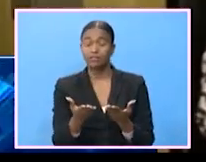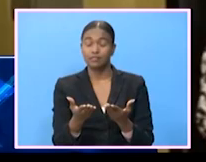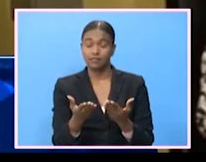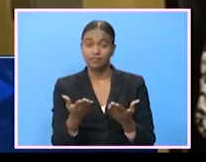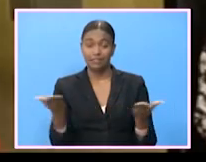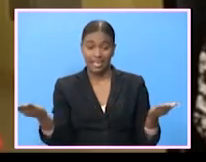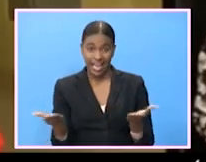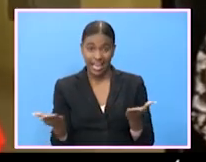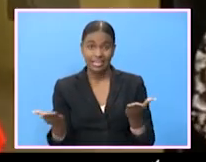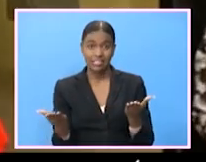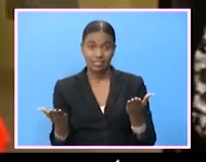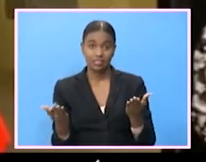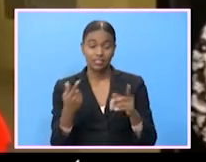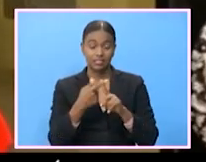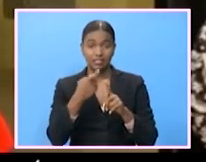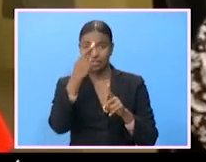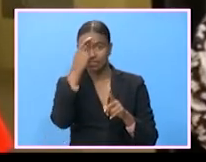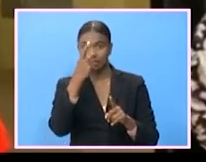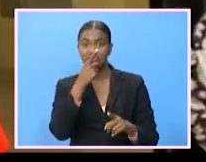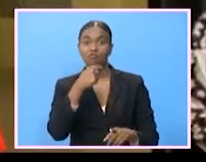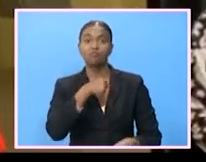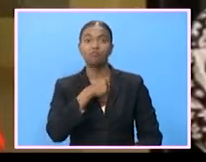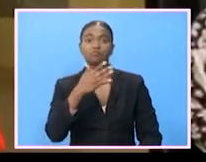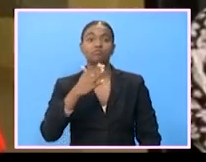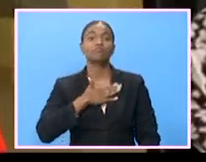de aquí. Me alegro.